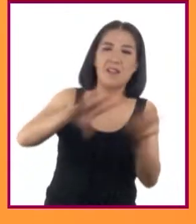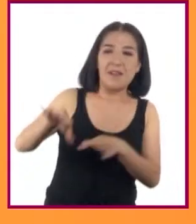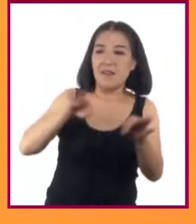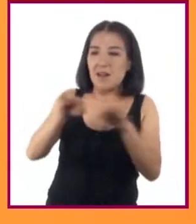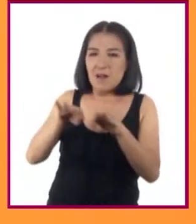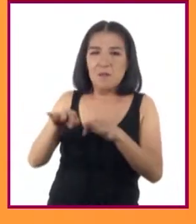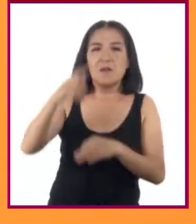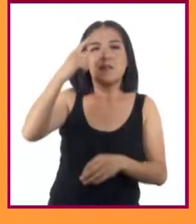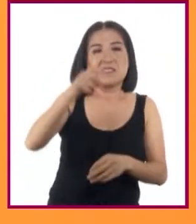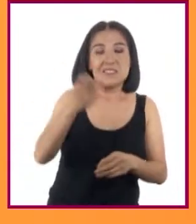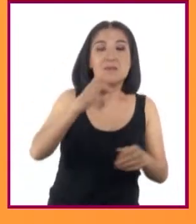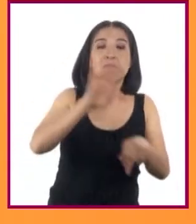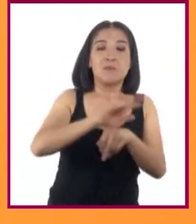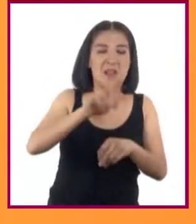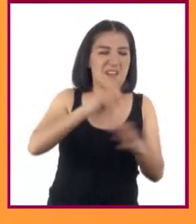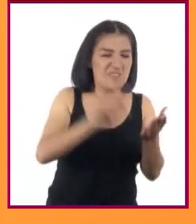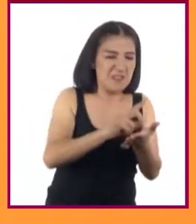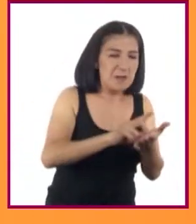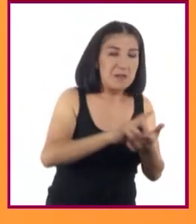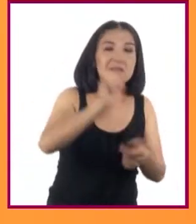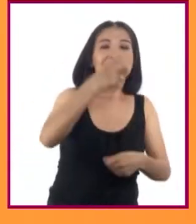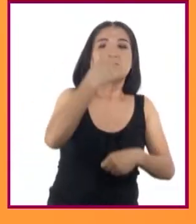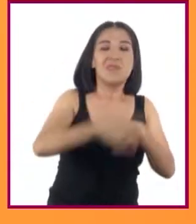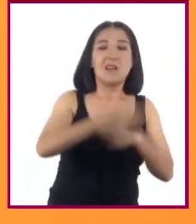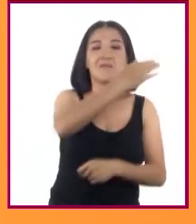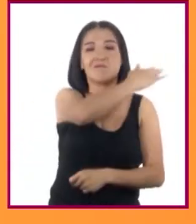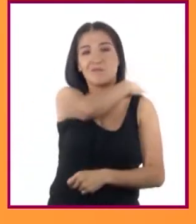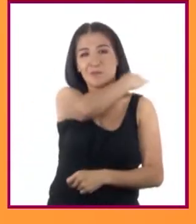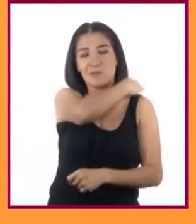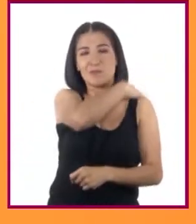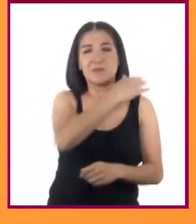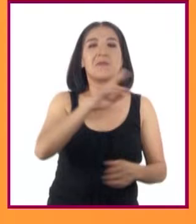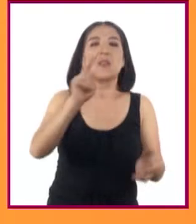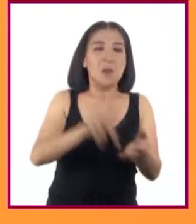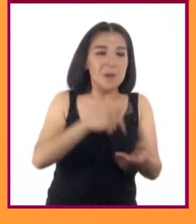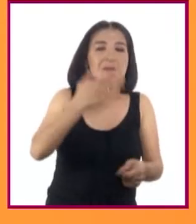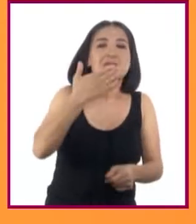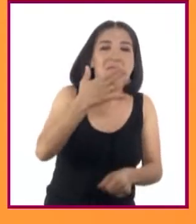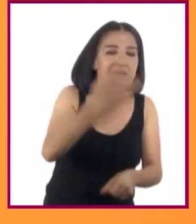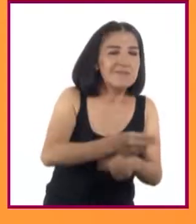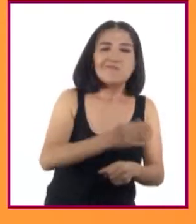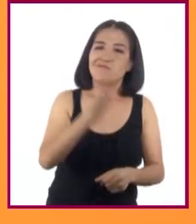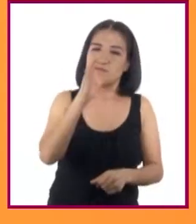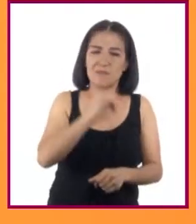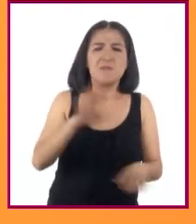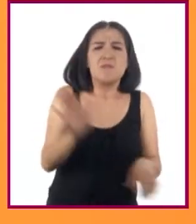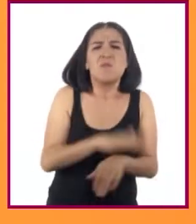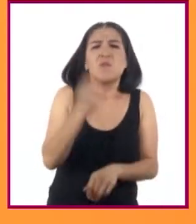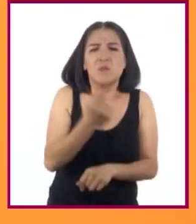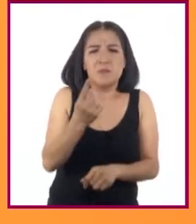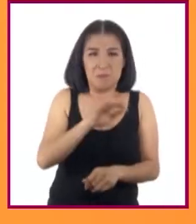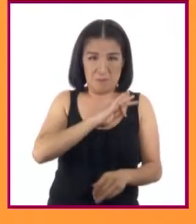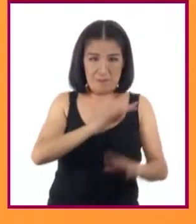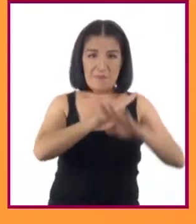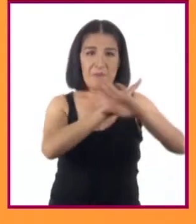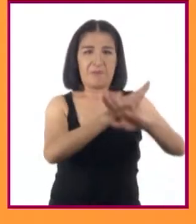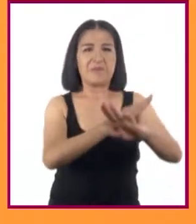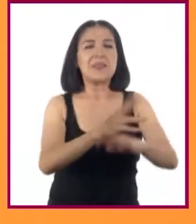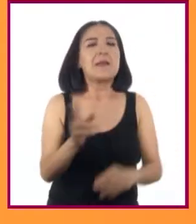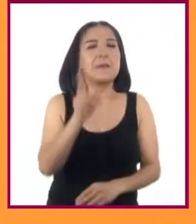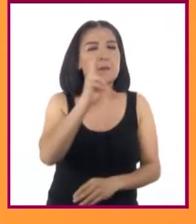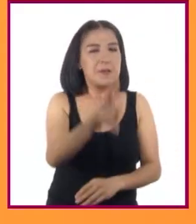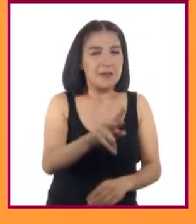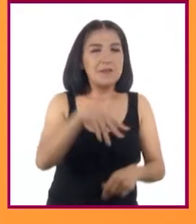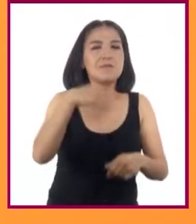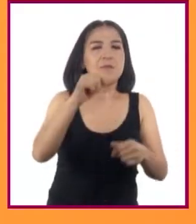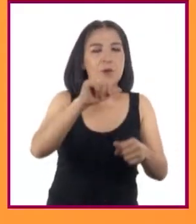drogas hasta dañarse un pulmón de manera irreversible. ¿Por qué pasarán estos casos? ¿Se pueden prevenir? Veamos